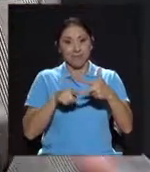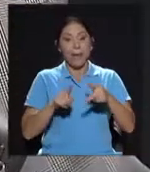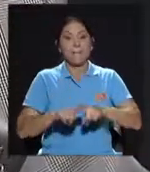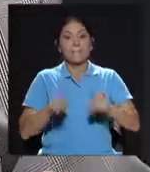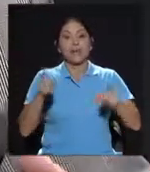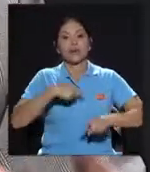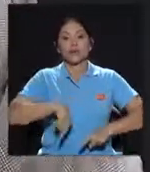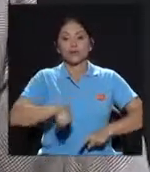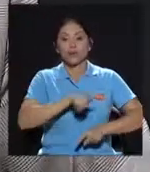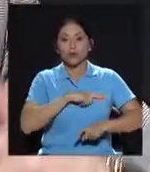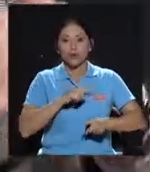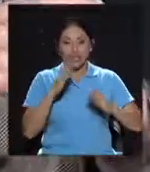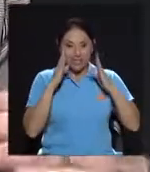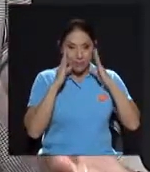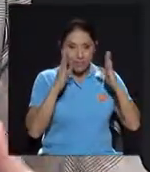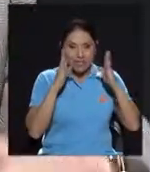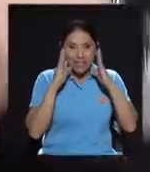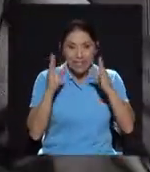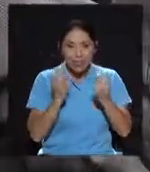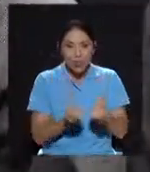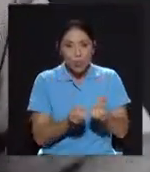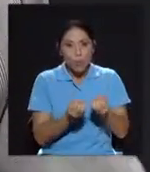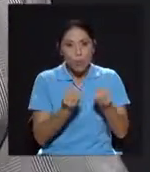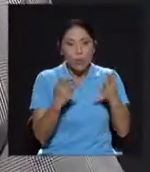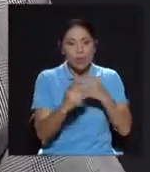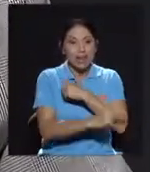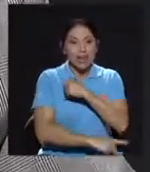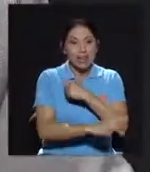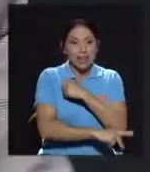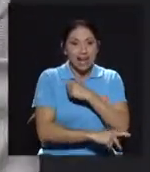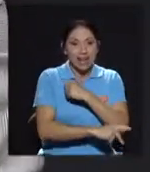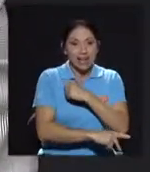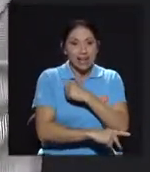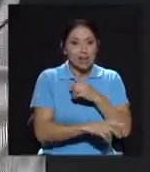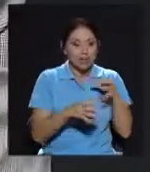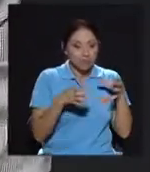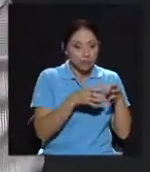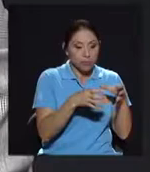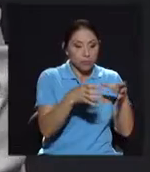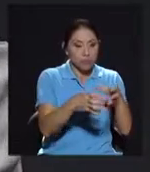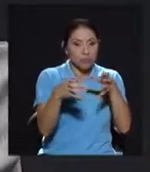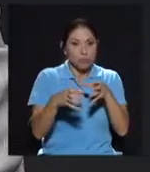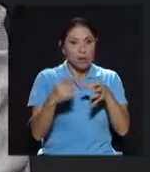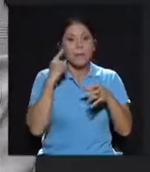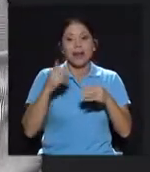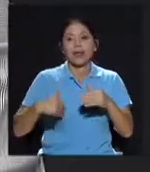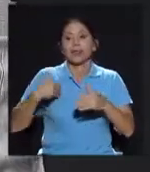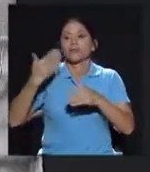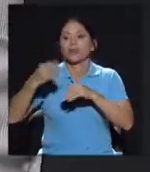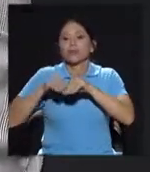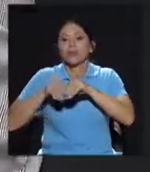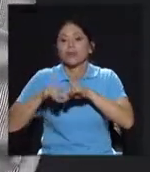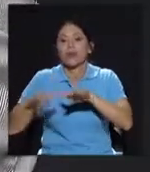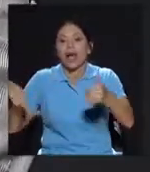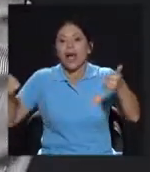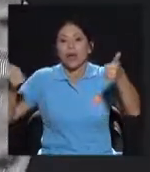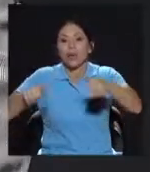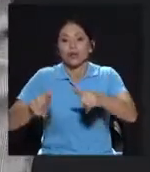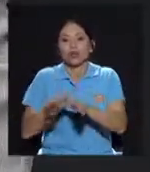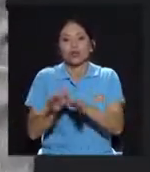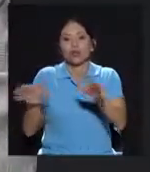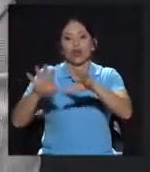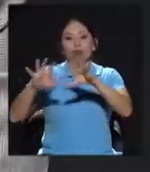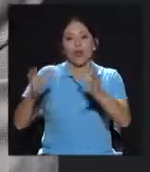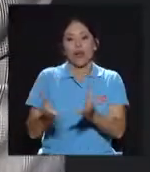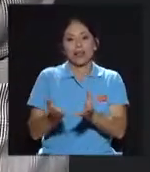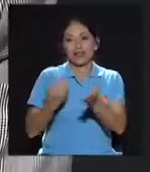plurilateral como una plataforma para construir luego acuerdos globales y eso la conexión mundial de comercio lo ha viajado de hace muchos años